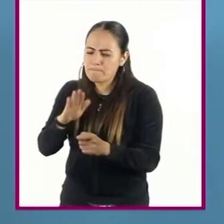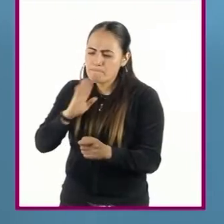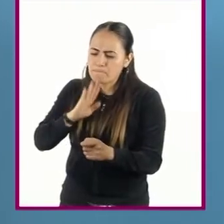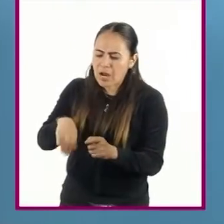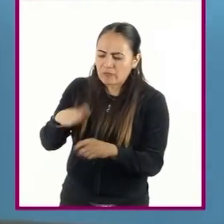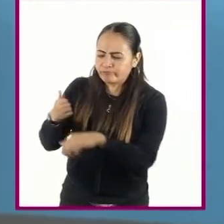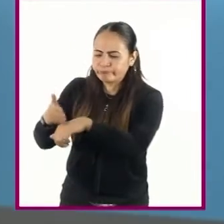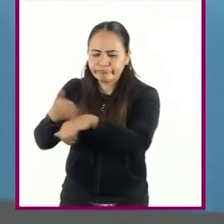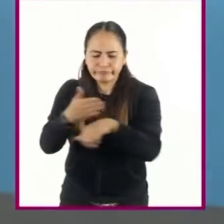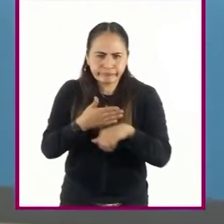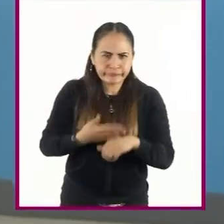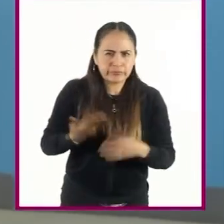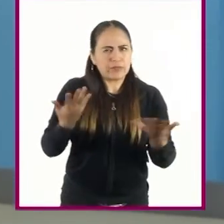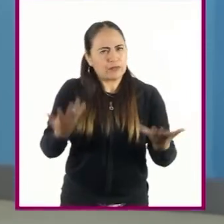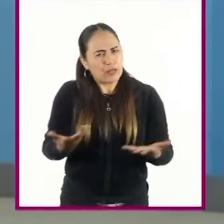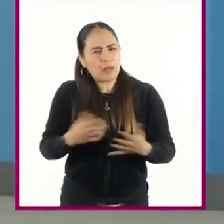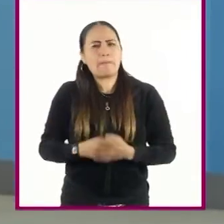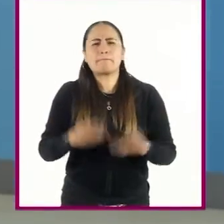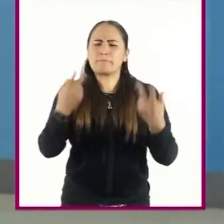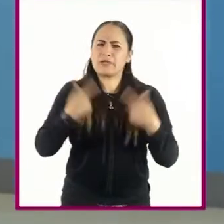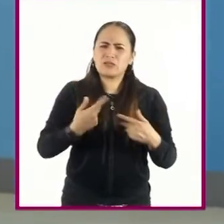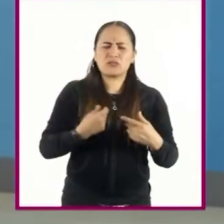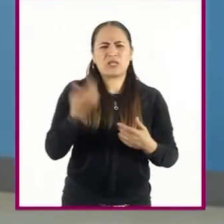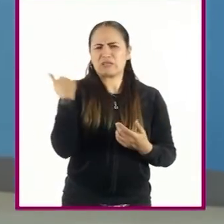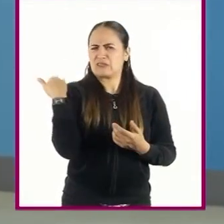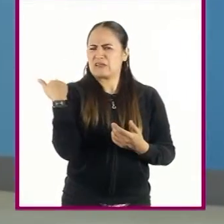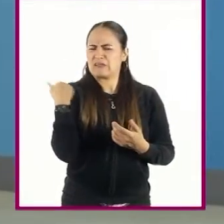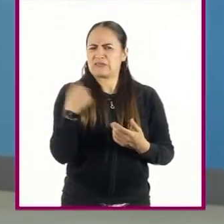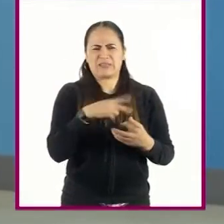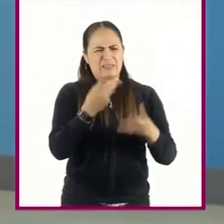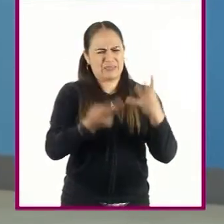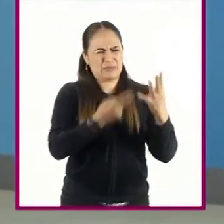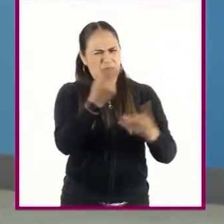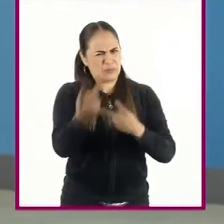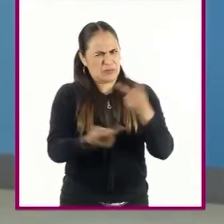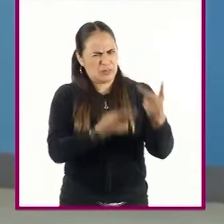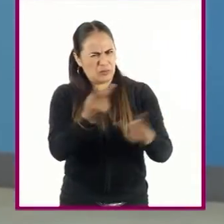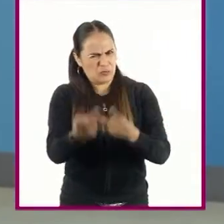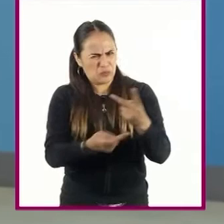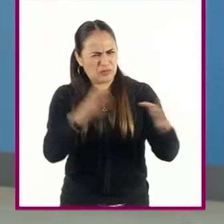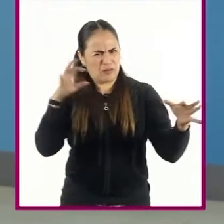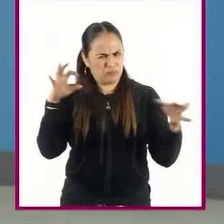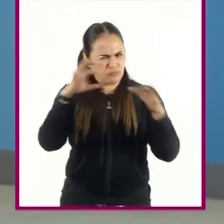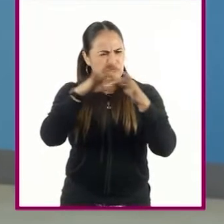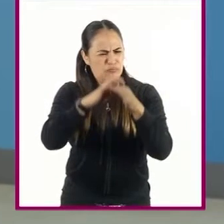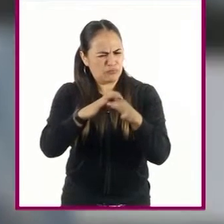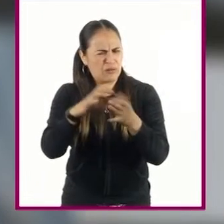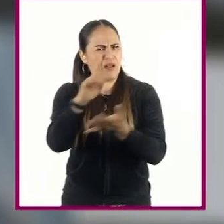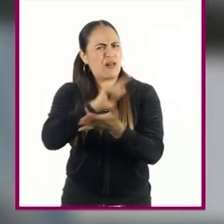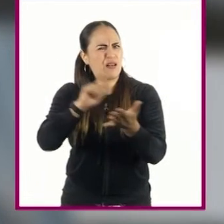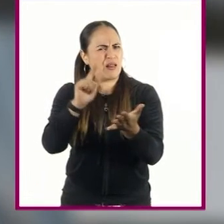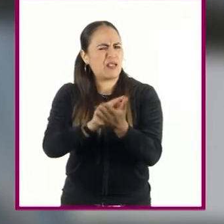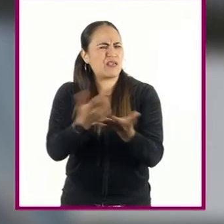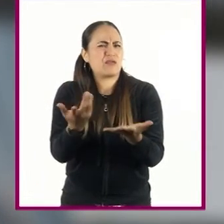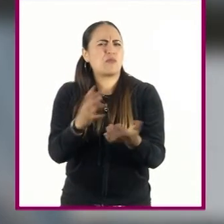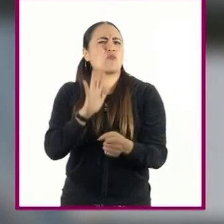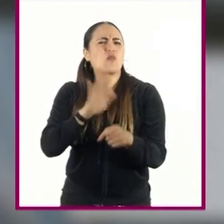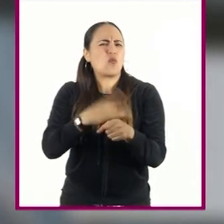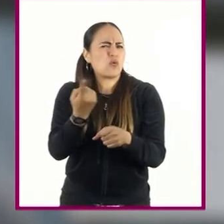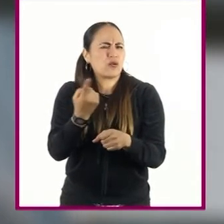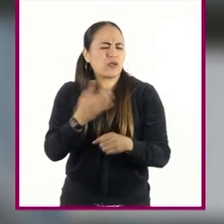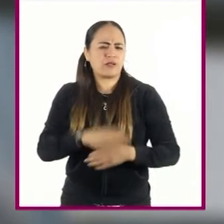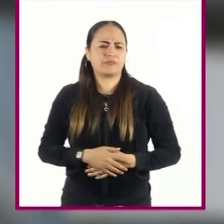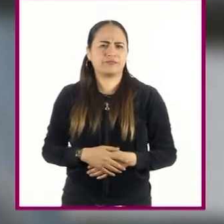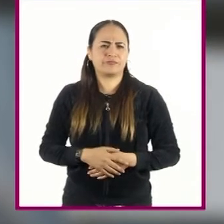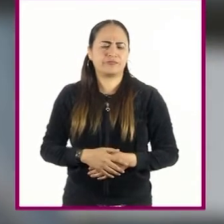pregunten por qué algunos de los entrevistados que oímos al principio de la sesión la asocian con las leyes. Es importante